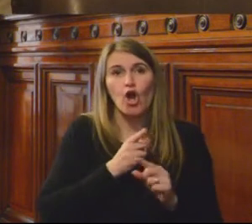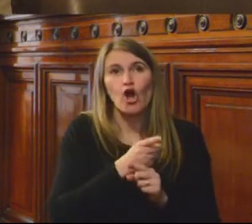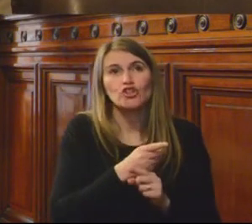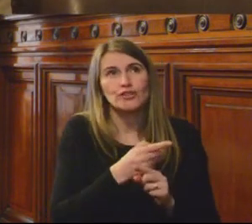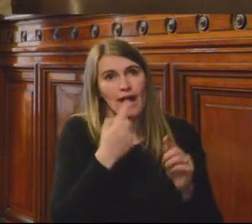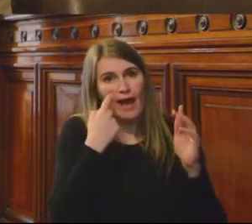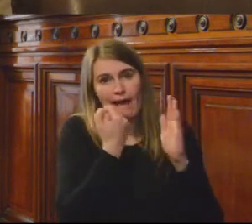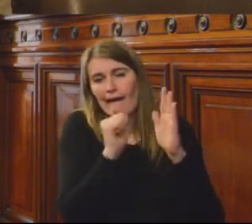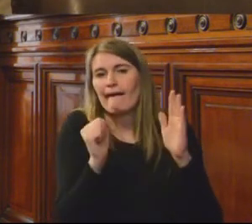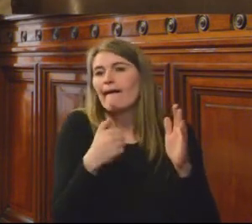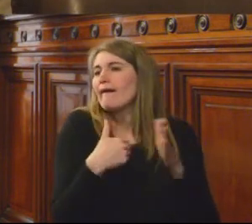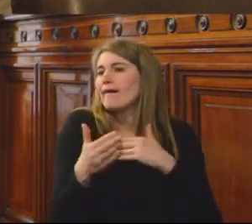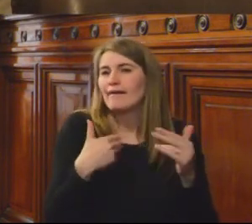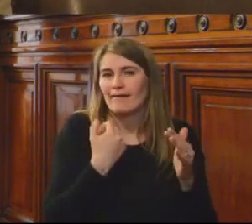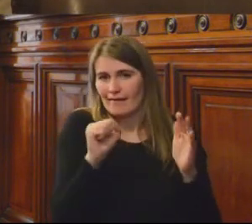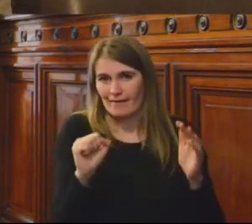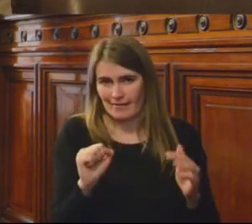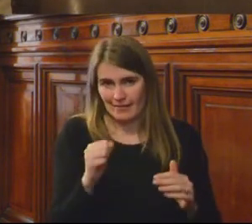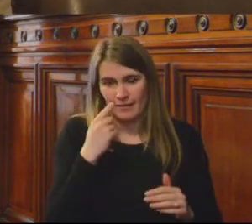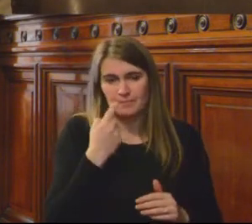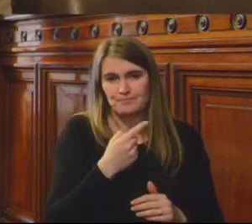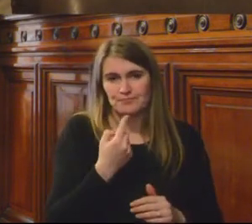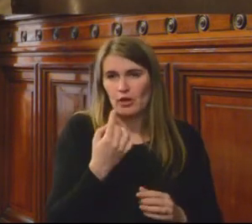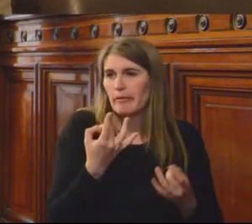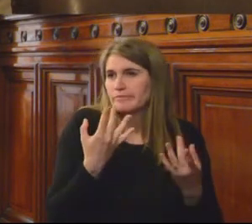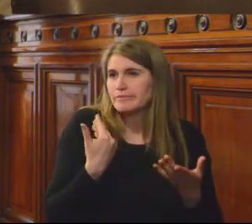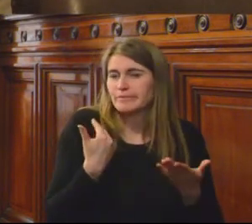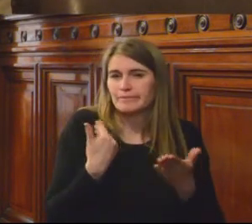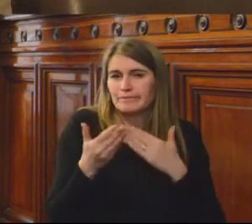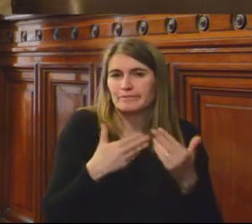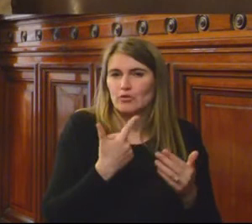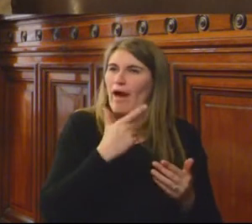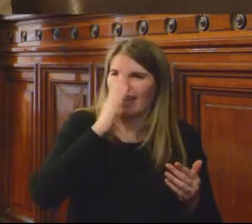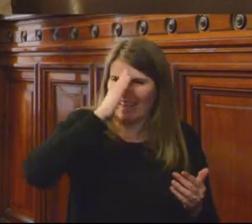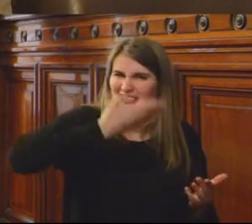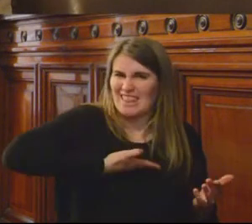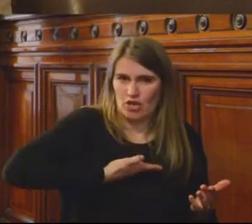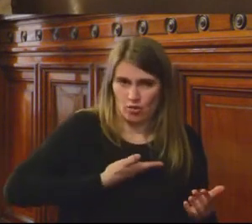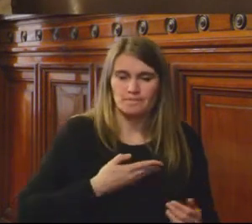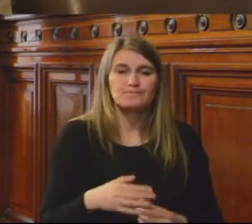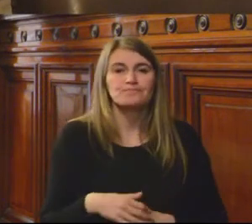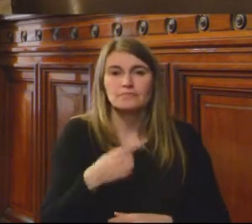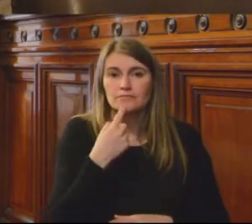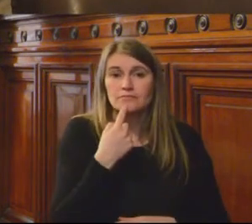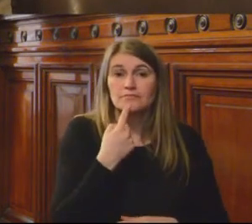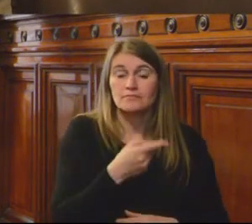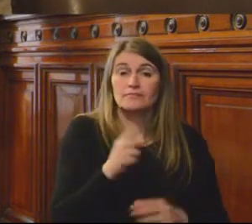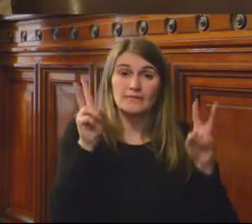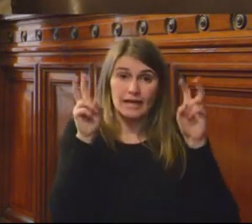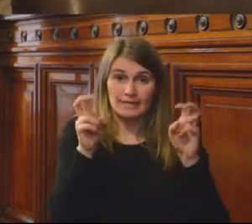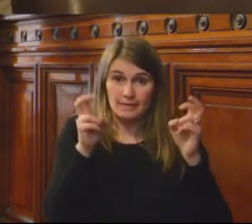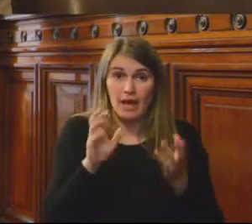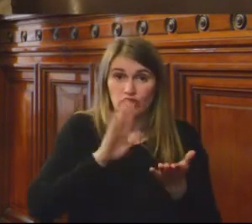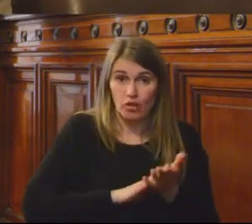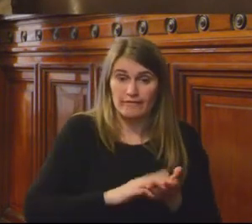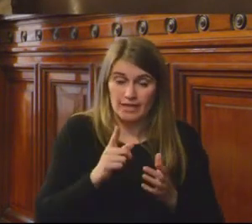de casos como, por ejemplo, los que se han planteado en el día de hoy, sino estructuralmente el tema del funcionamiento